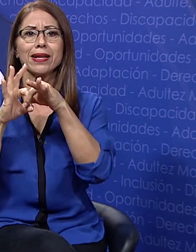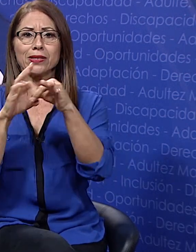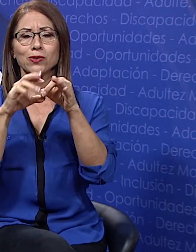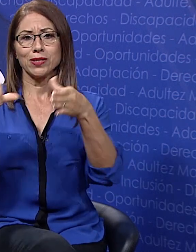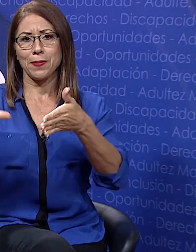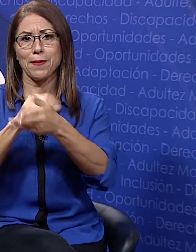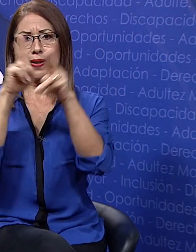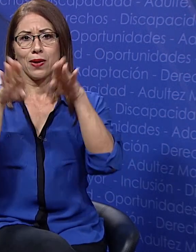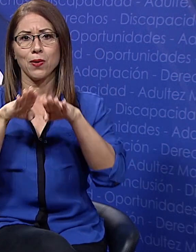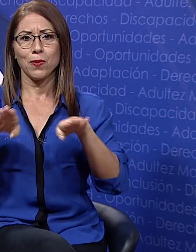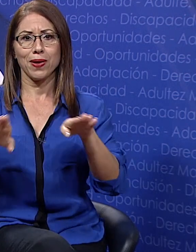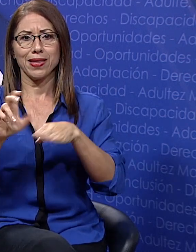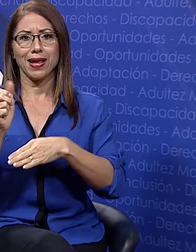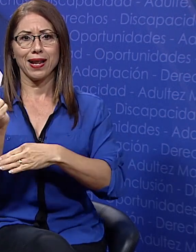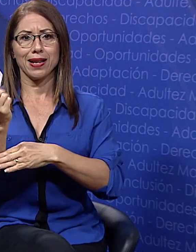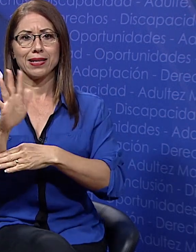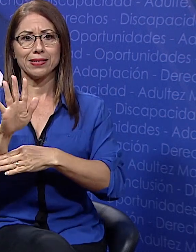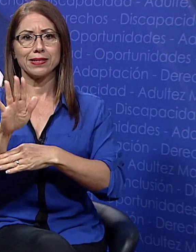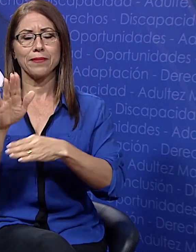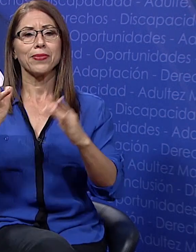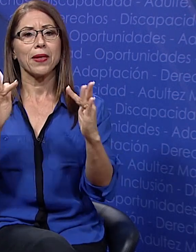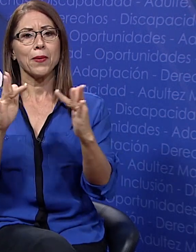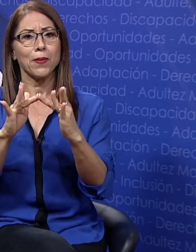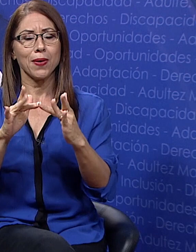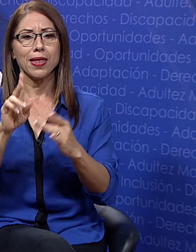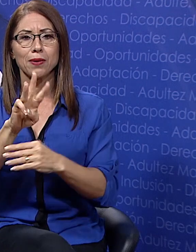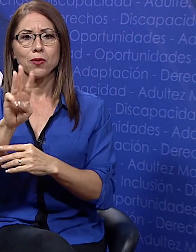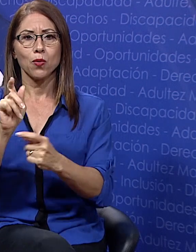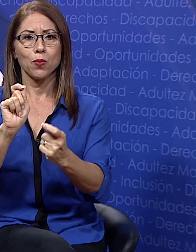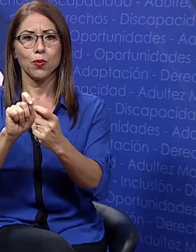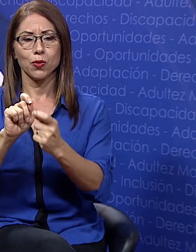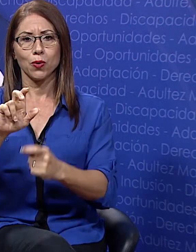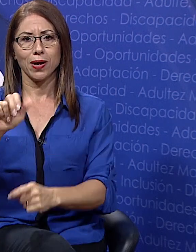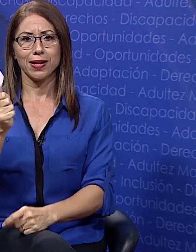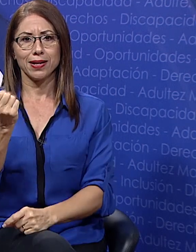web de nuestro canal ingresando a la dirección